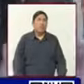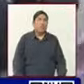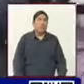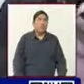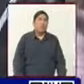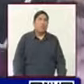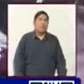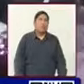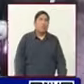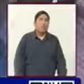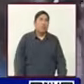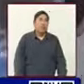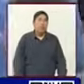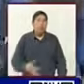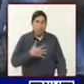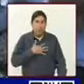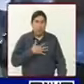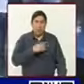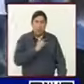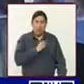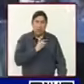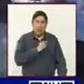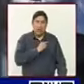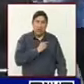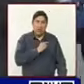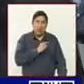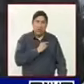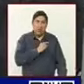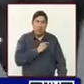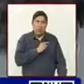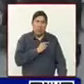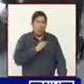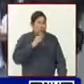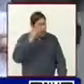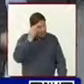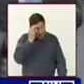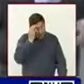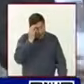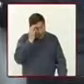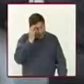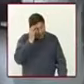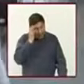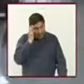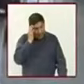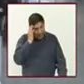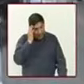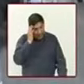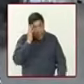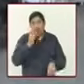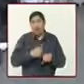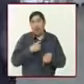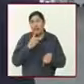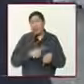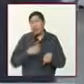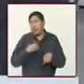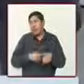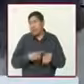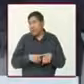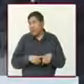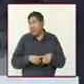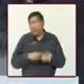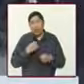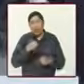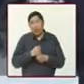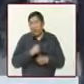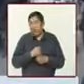Ella es el contador. ¿Contador? Sí. ¿Le permite el trabajo descansar todo esto? Obviamente hay momentos donde tenemos